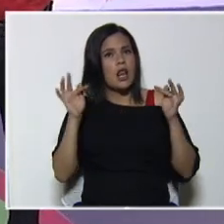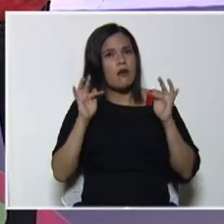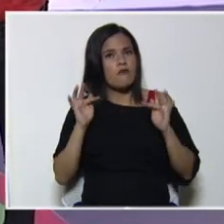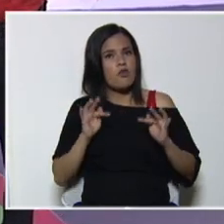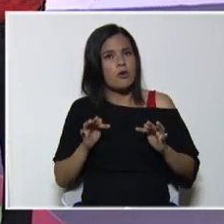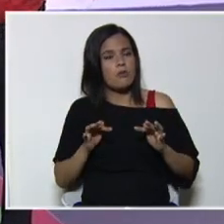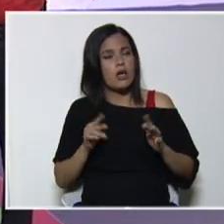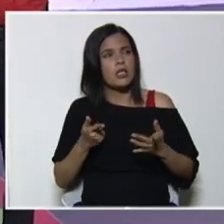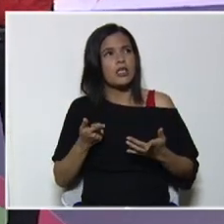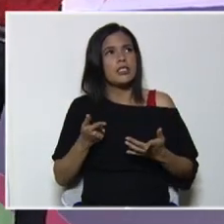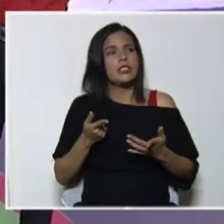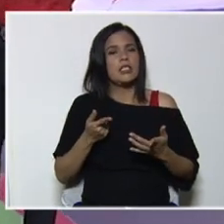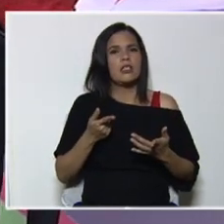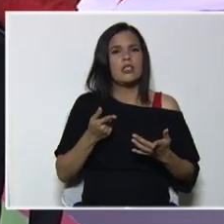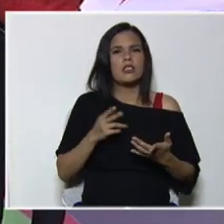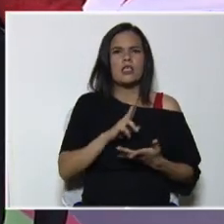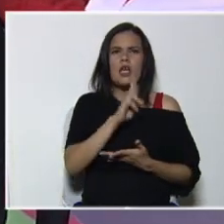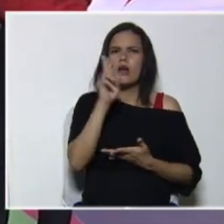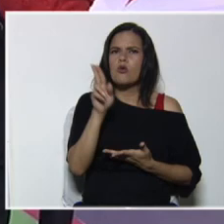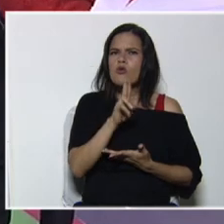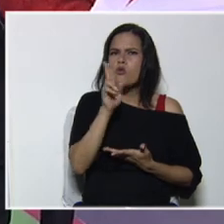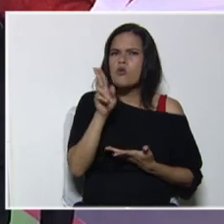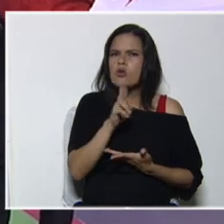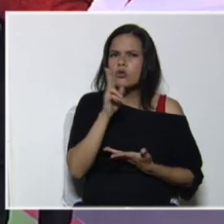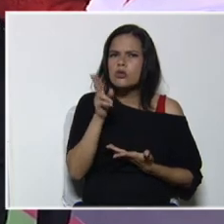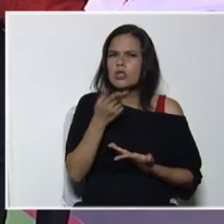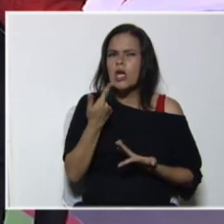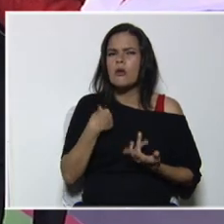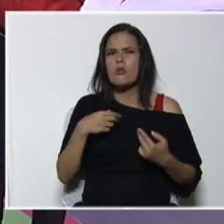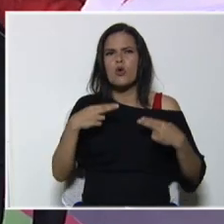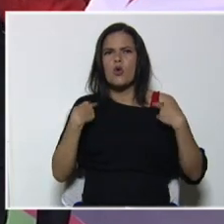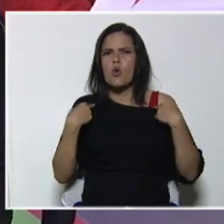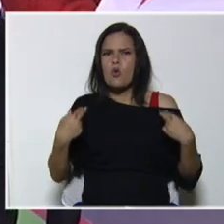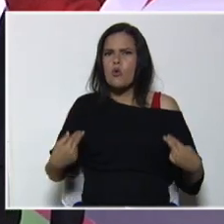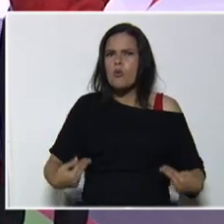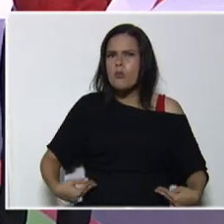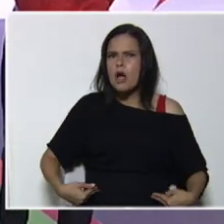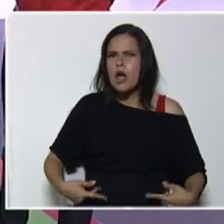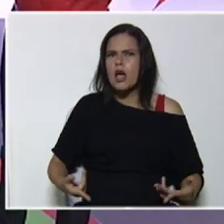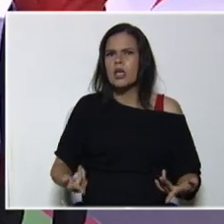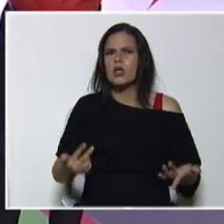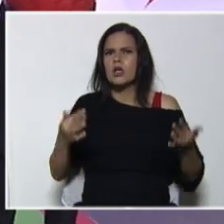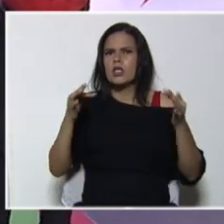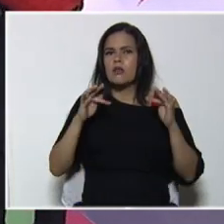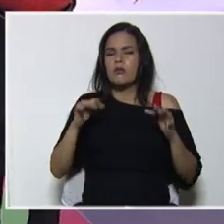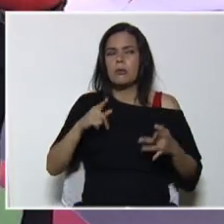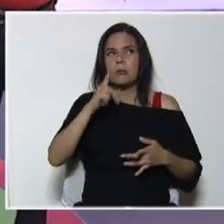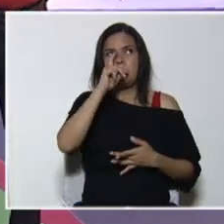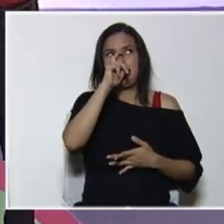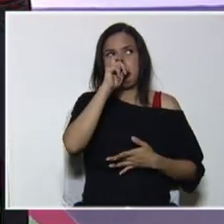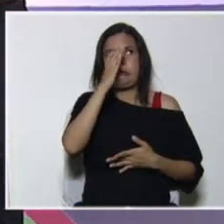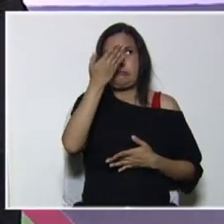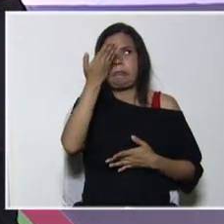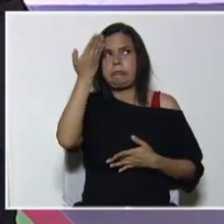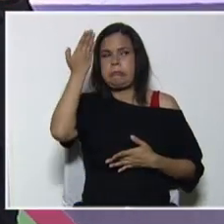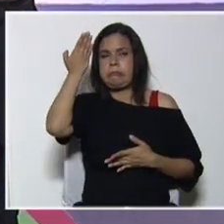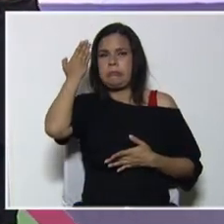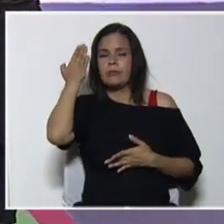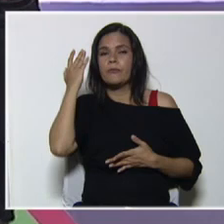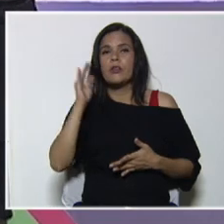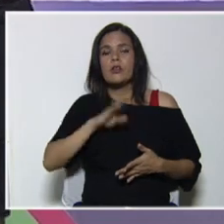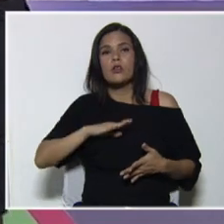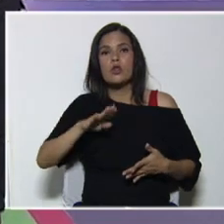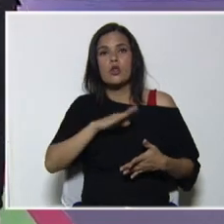método ha sido utilizado por la vida o por los humanos, mejor dicho, de manera ancestral, donde se